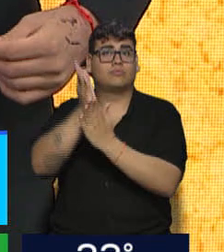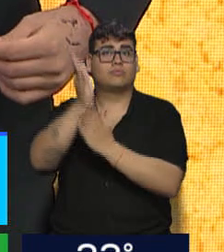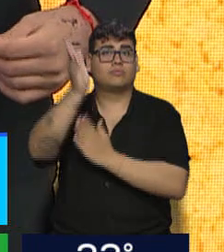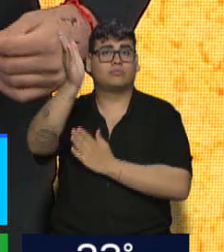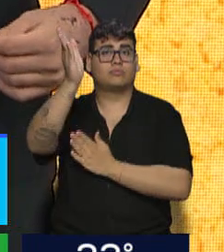per